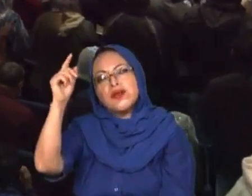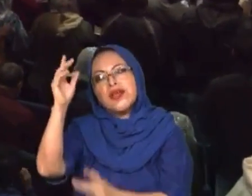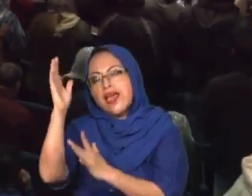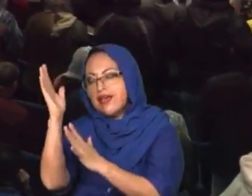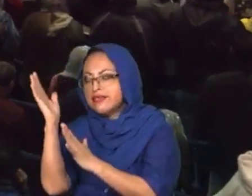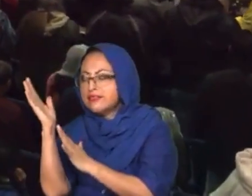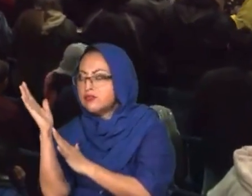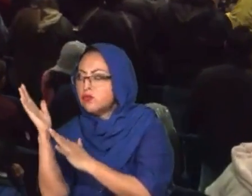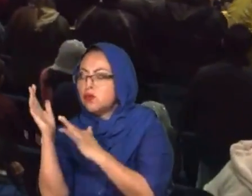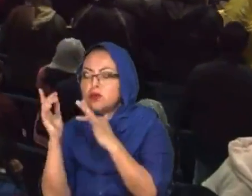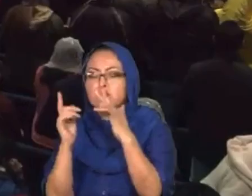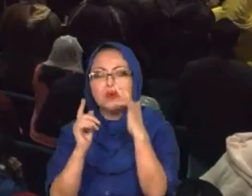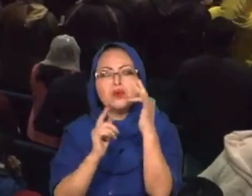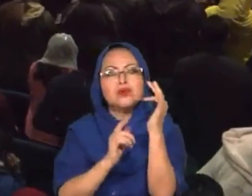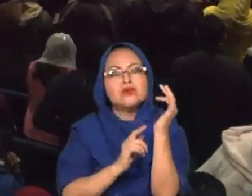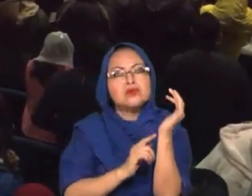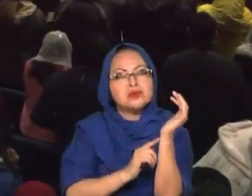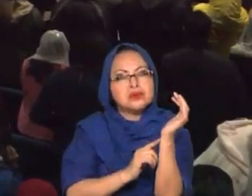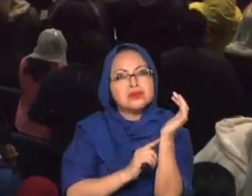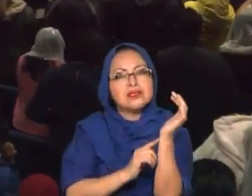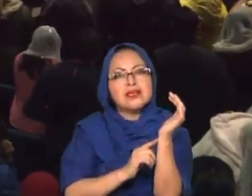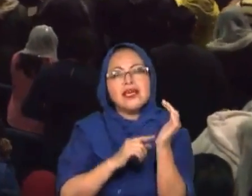Señor Jesús,